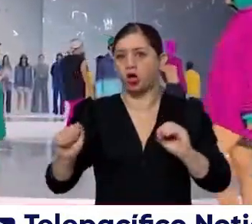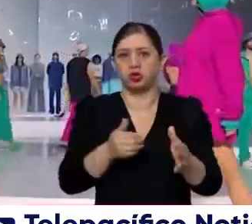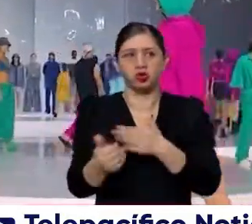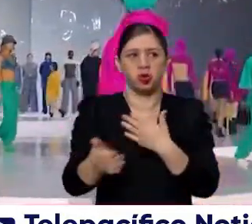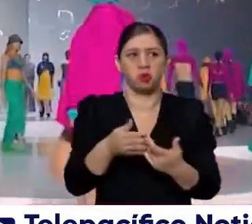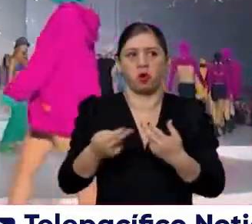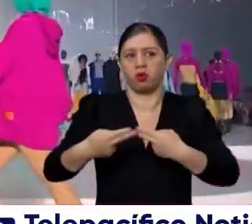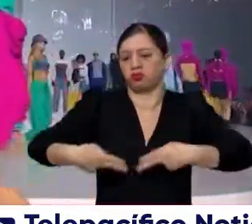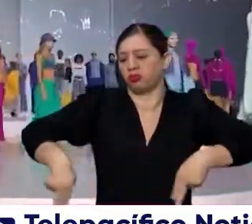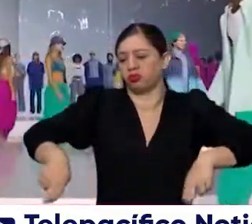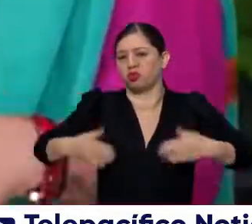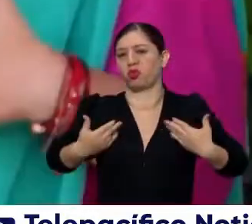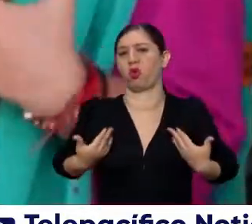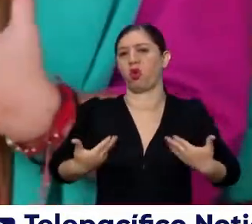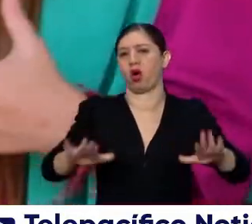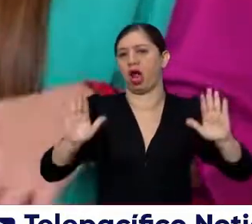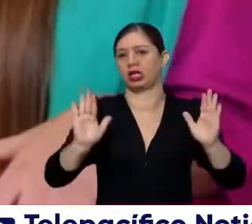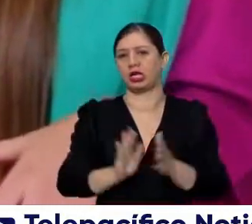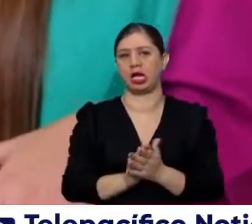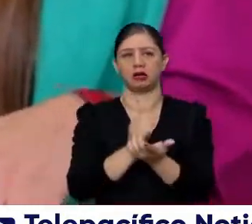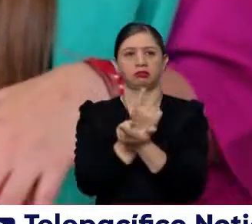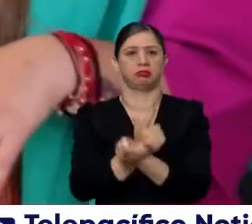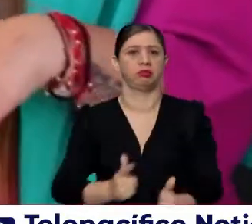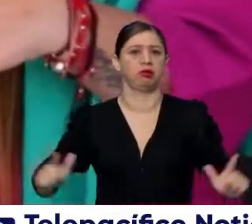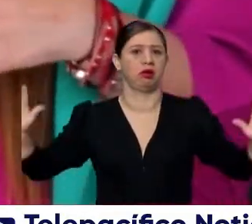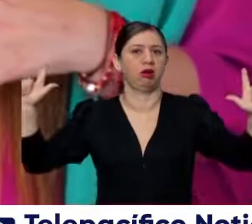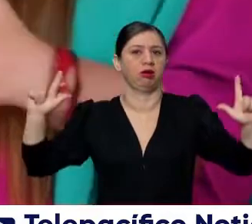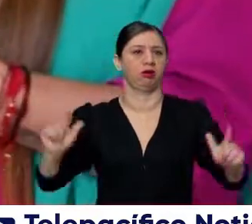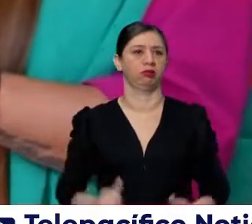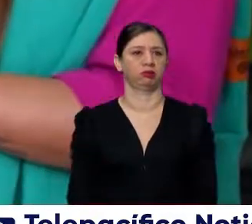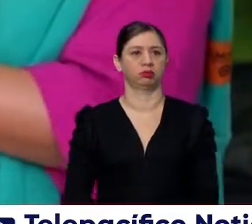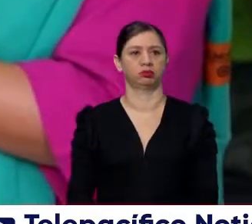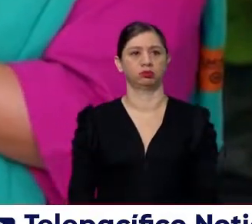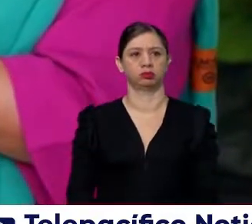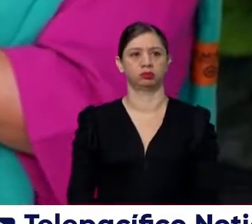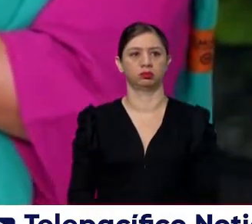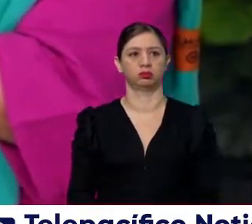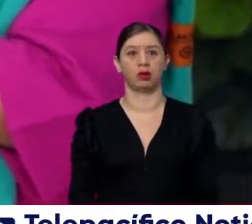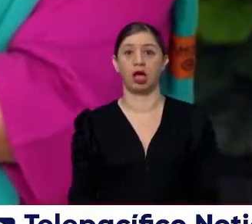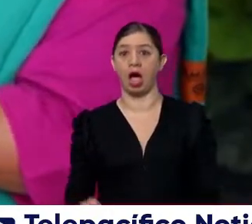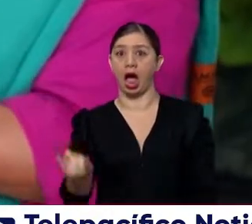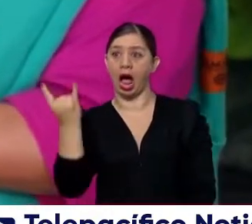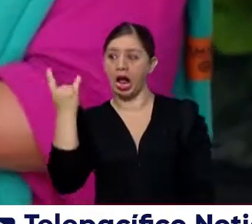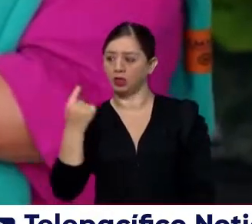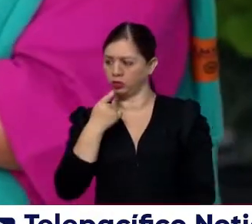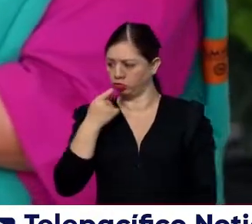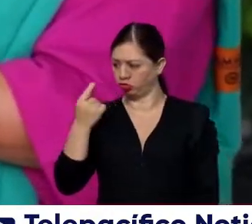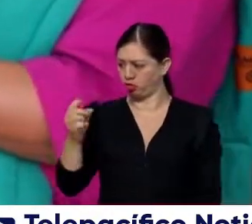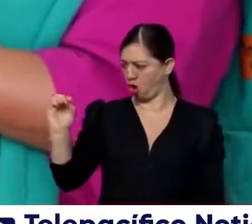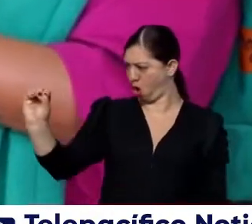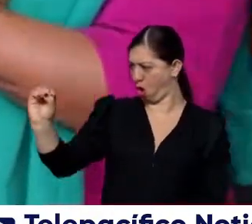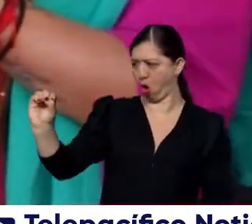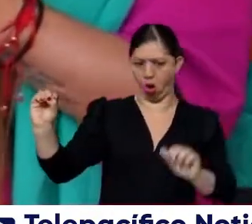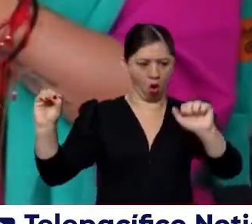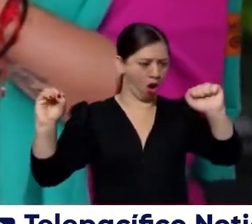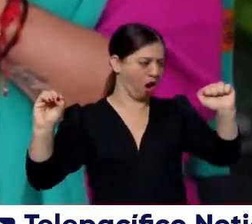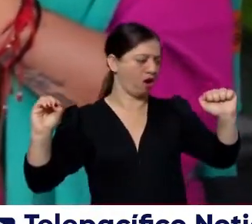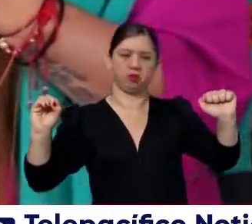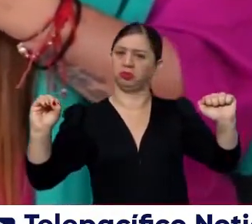puedas vestir como deseas, como quieras, libre, que no haya algo que diga esto es hombre, esto es mujer,